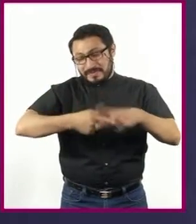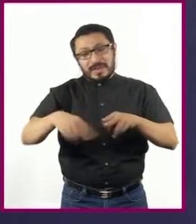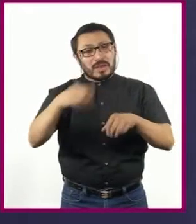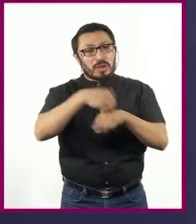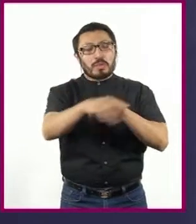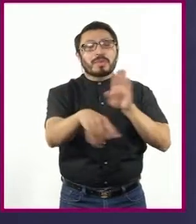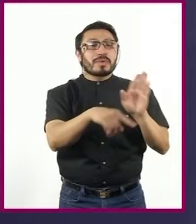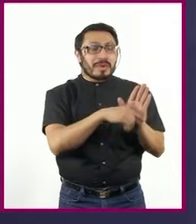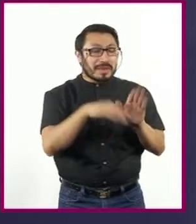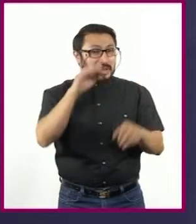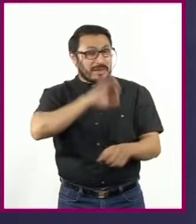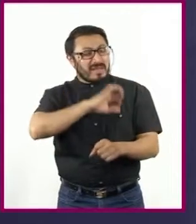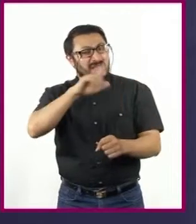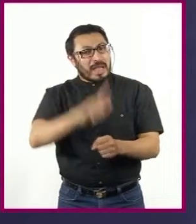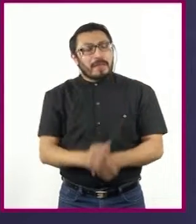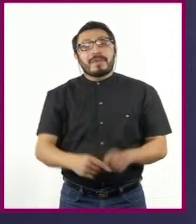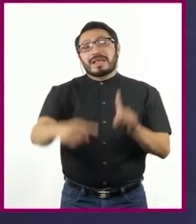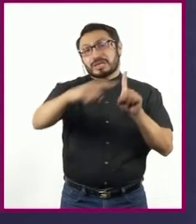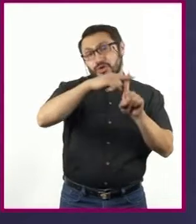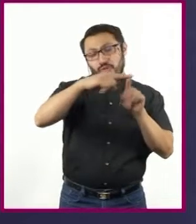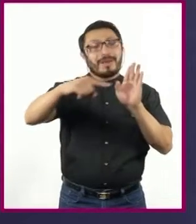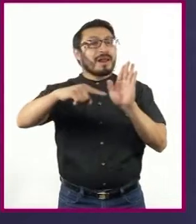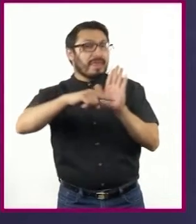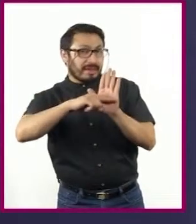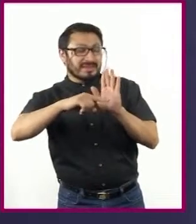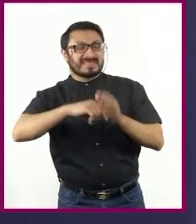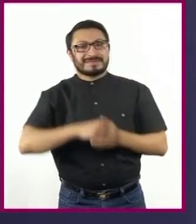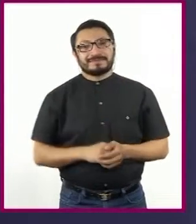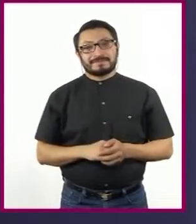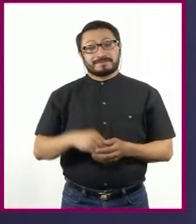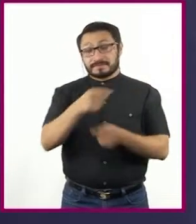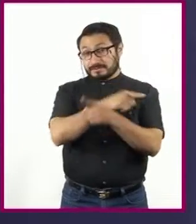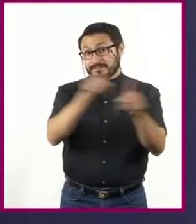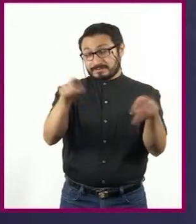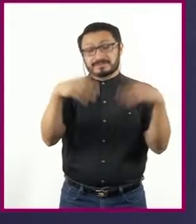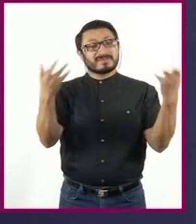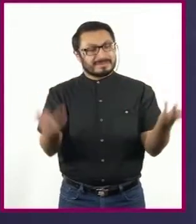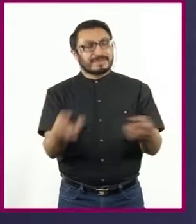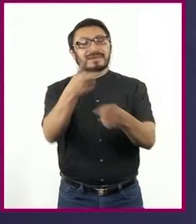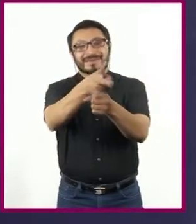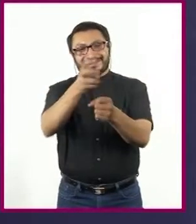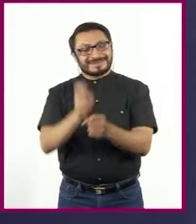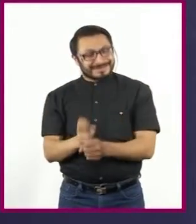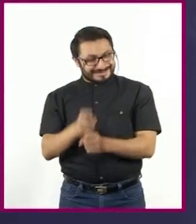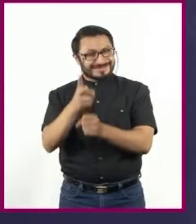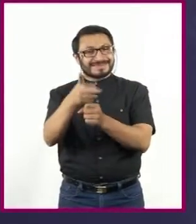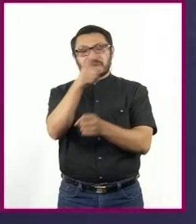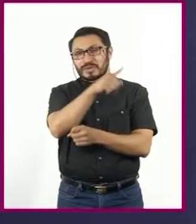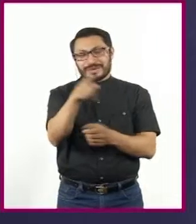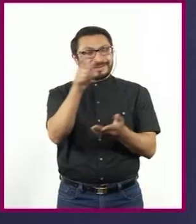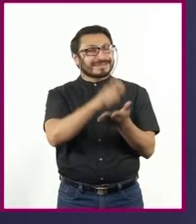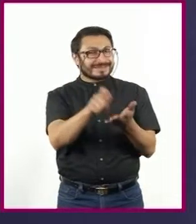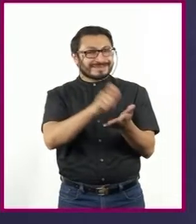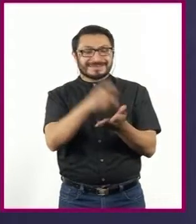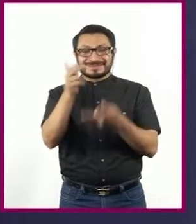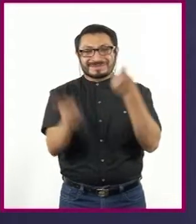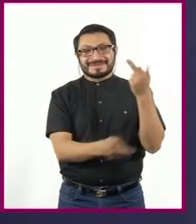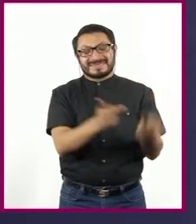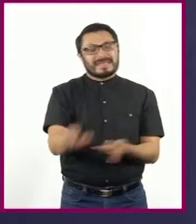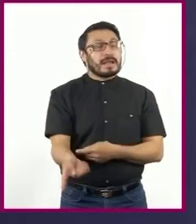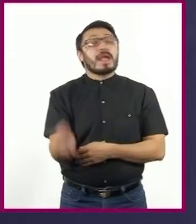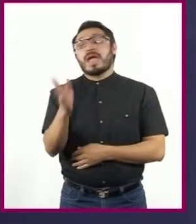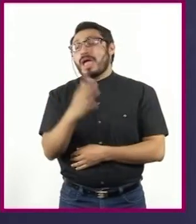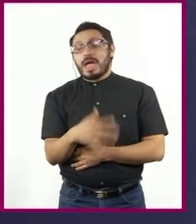negativos, especialmente sumas y restas. A ustedes les invito a que registren las preguntas y